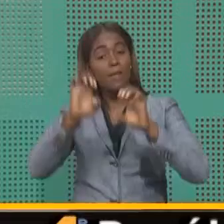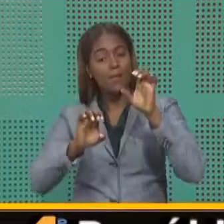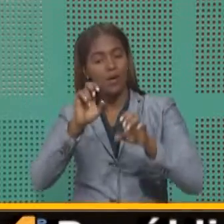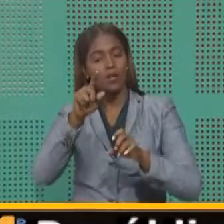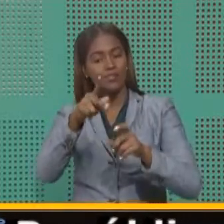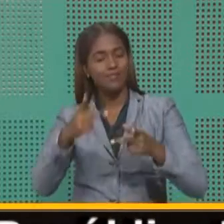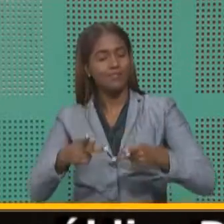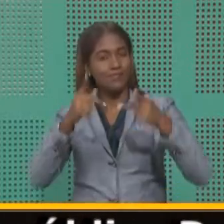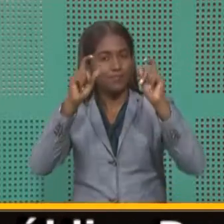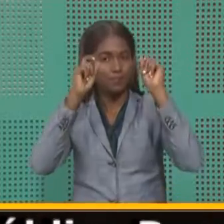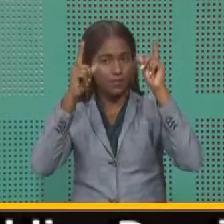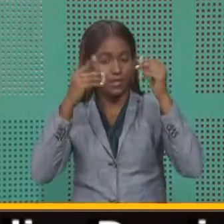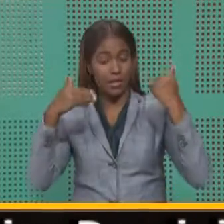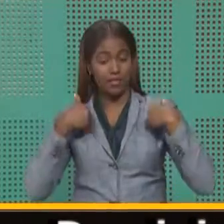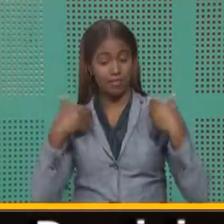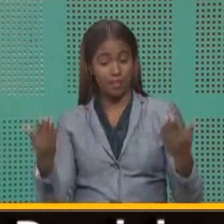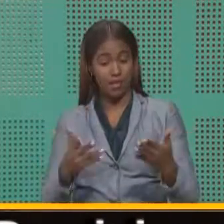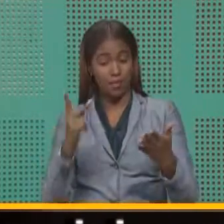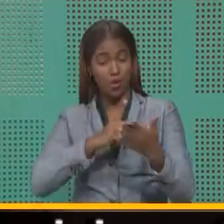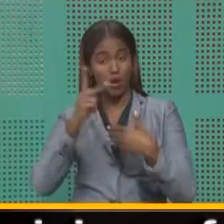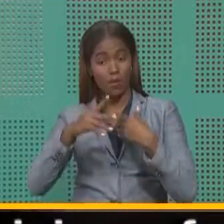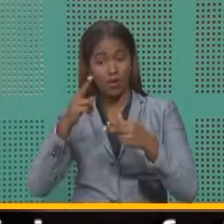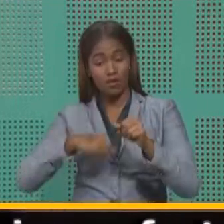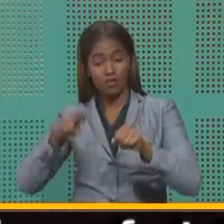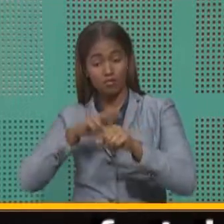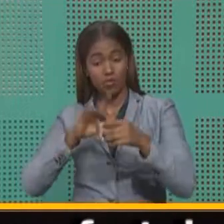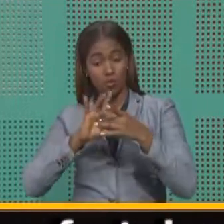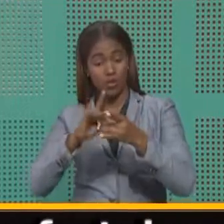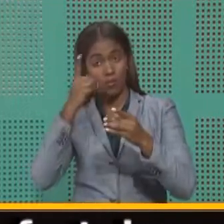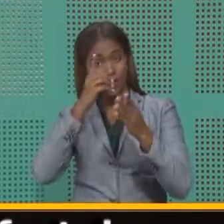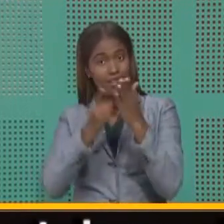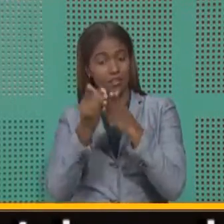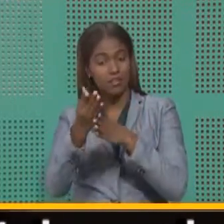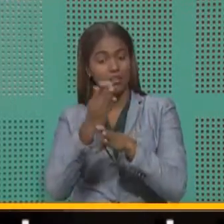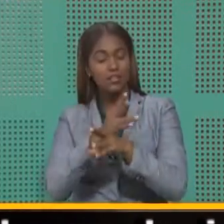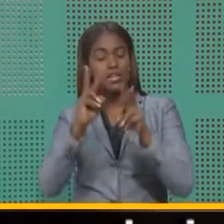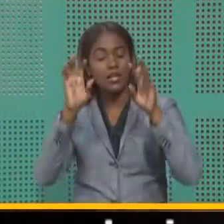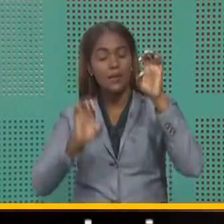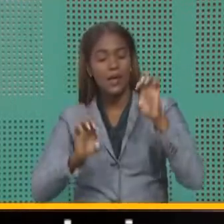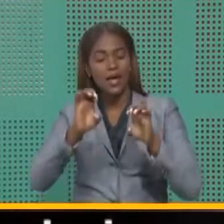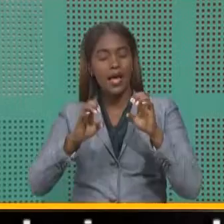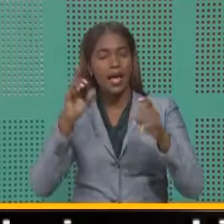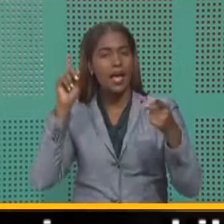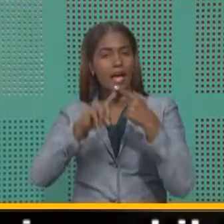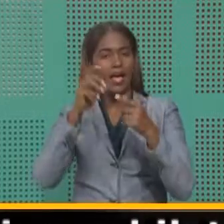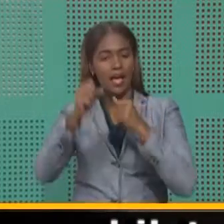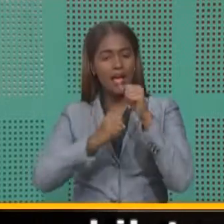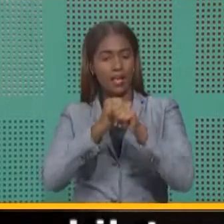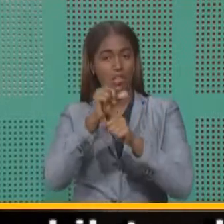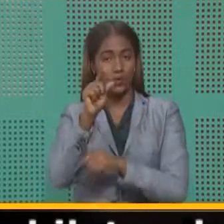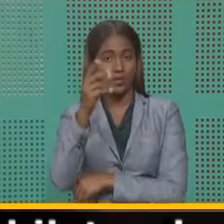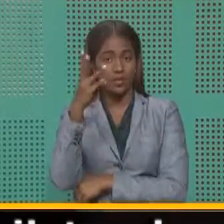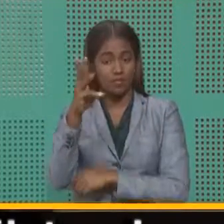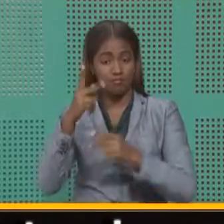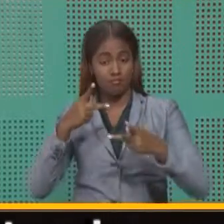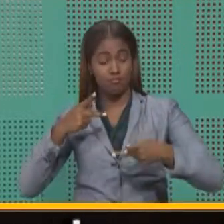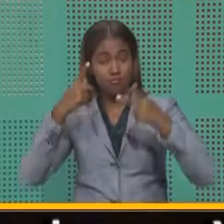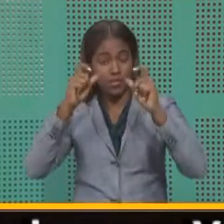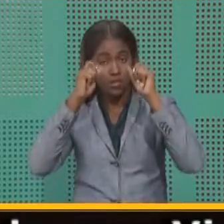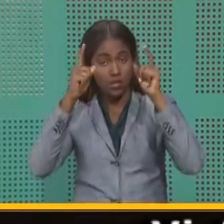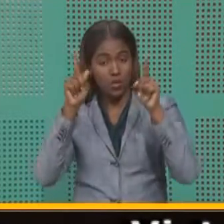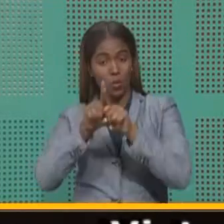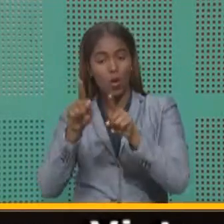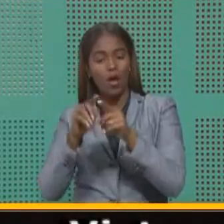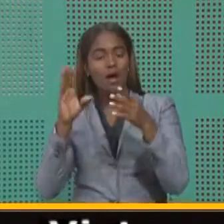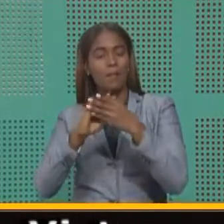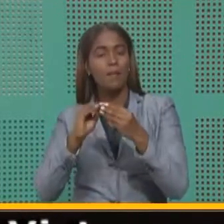sorpresas aquí el programa de las naciones unidas para el pollo evaluado hacia el año 2016 la visita sorpresa y verificó lo